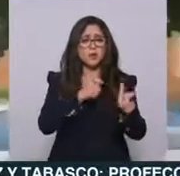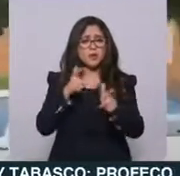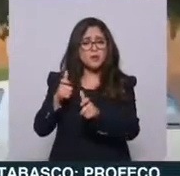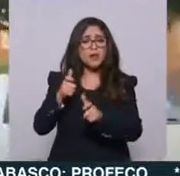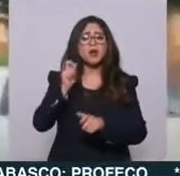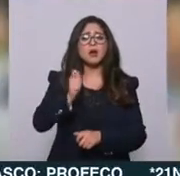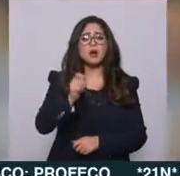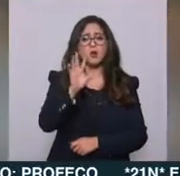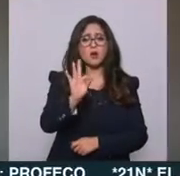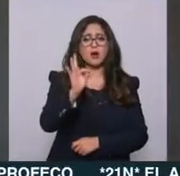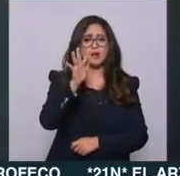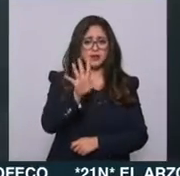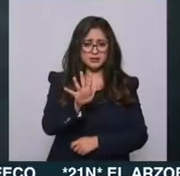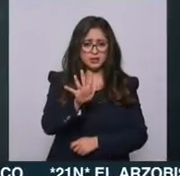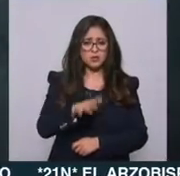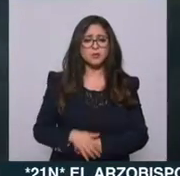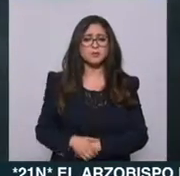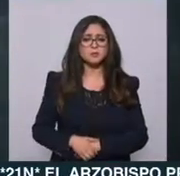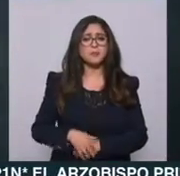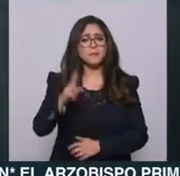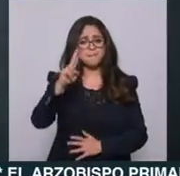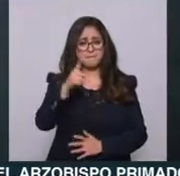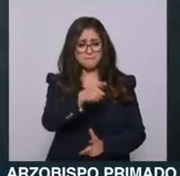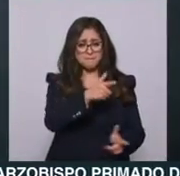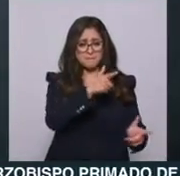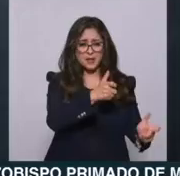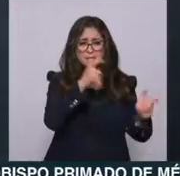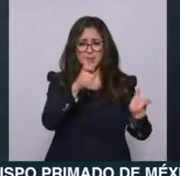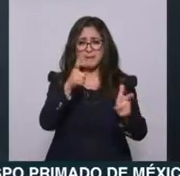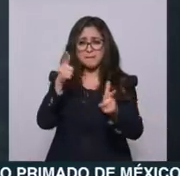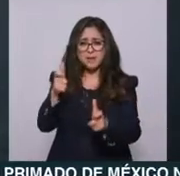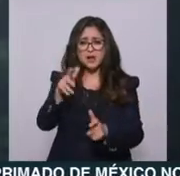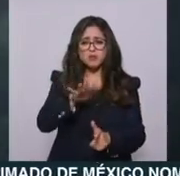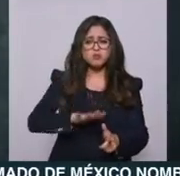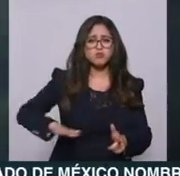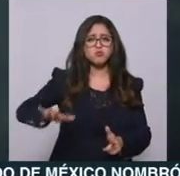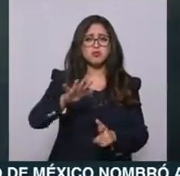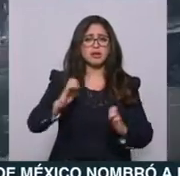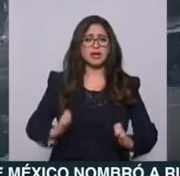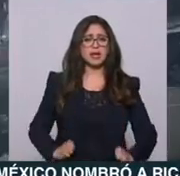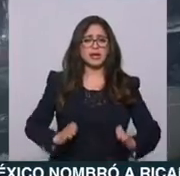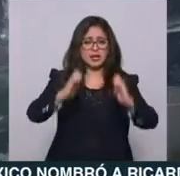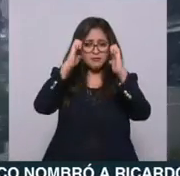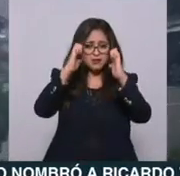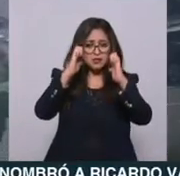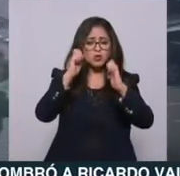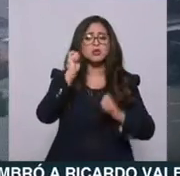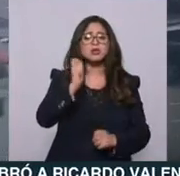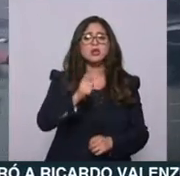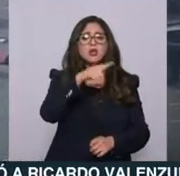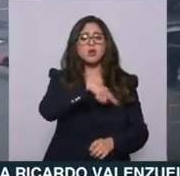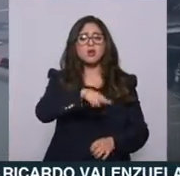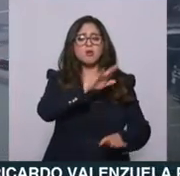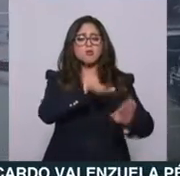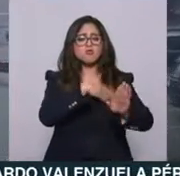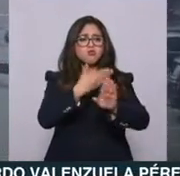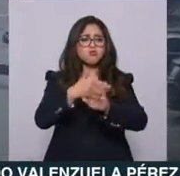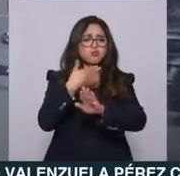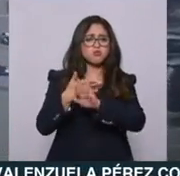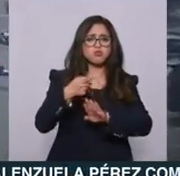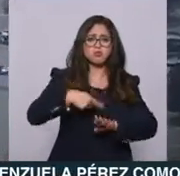calibre 45. Ejecutó el ataque en un complejo de edificios municipales, amedrentando a la